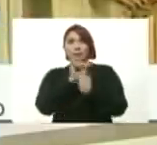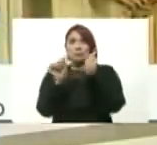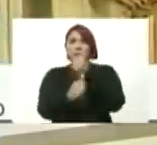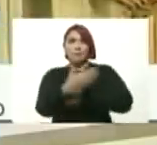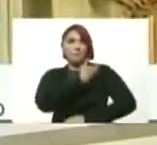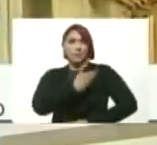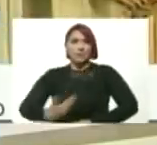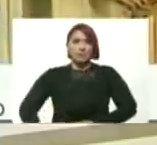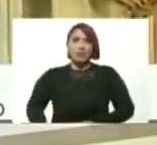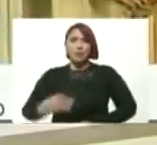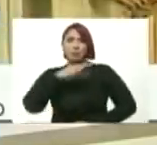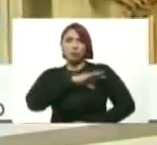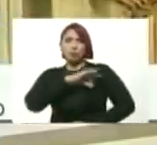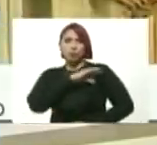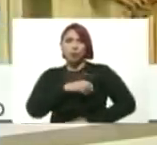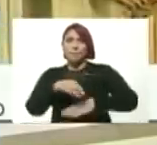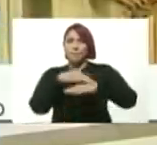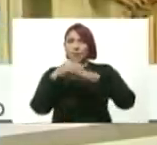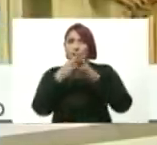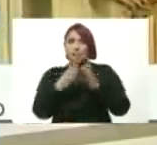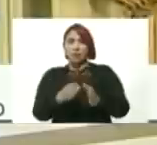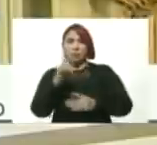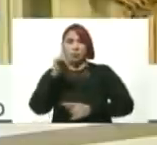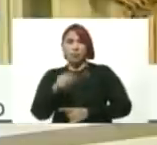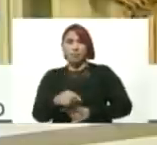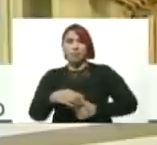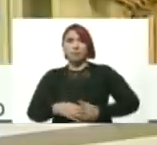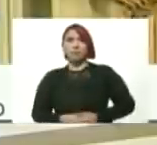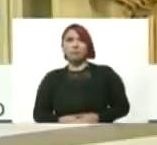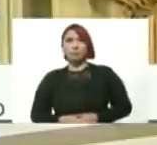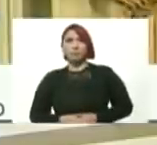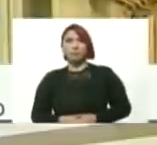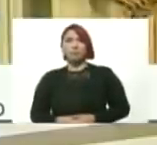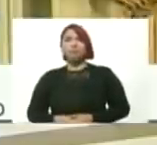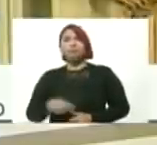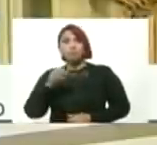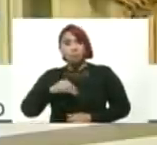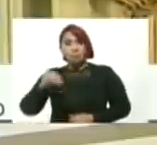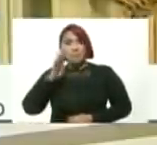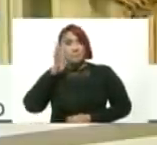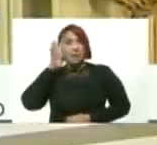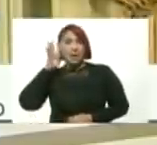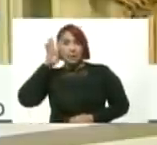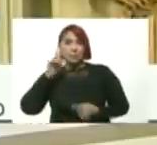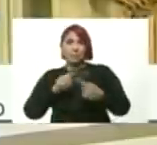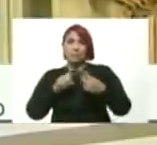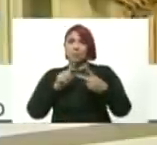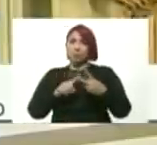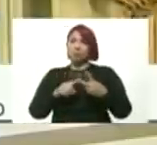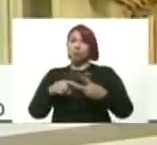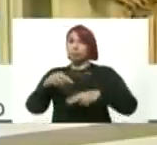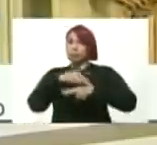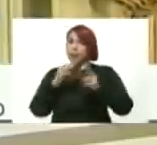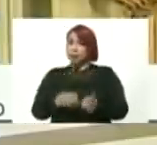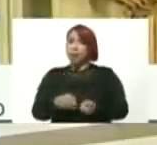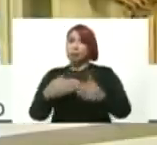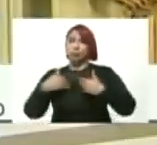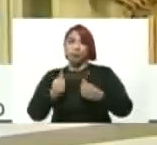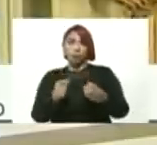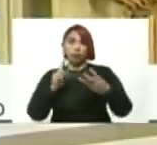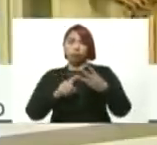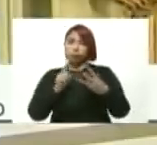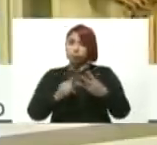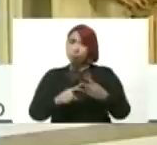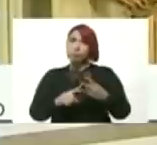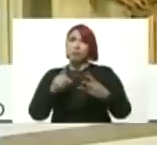ministro y rector carlos alvarado misión médica cubana mira tenemos los mejores sistemas hoy